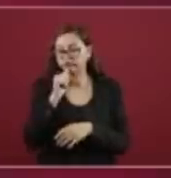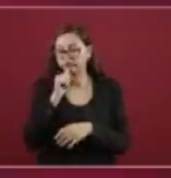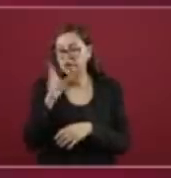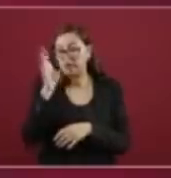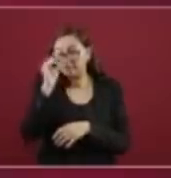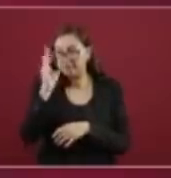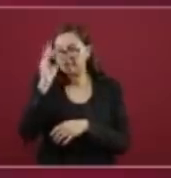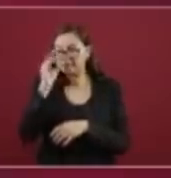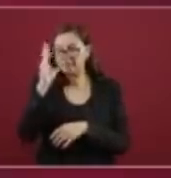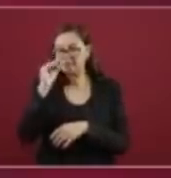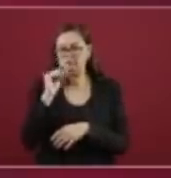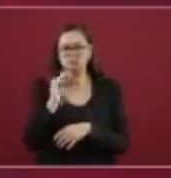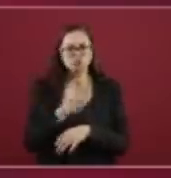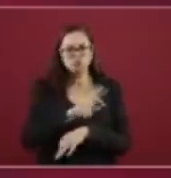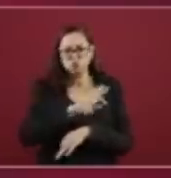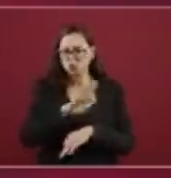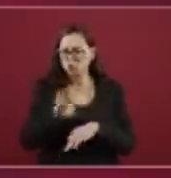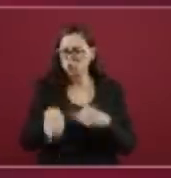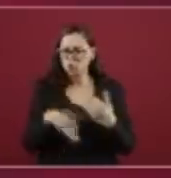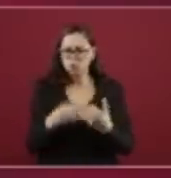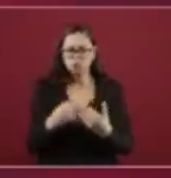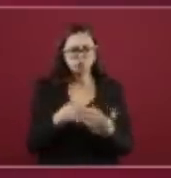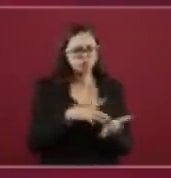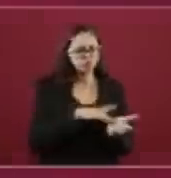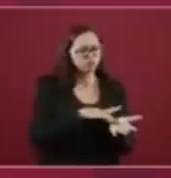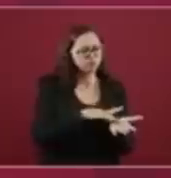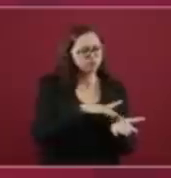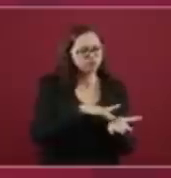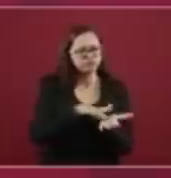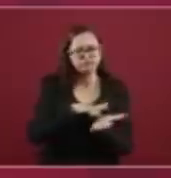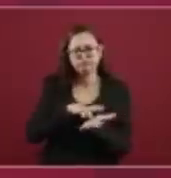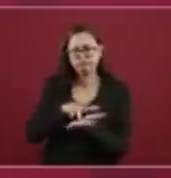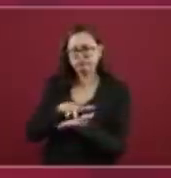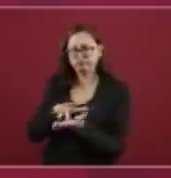obtenga su apoyo con una tarjeta.